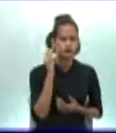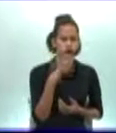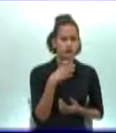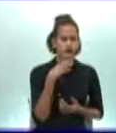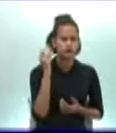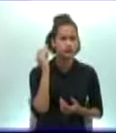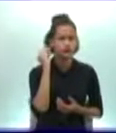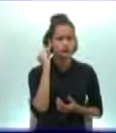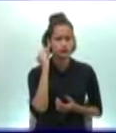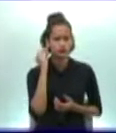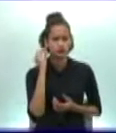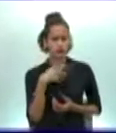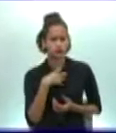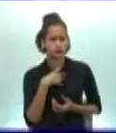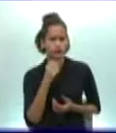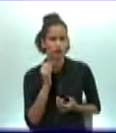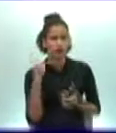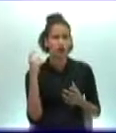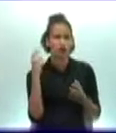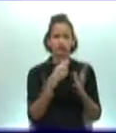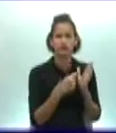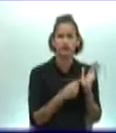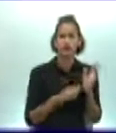del relieve cubano.